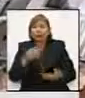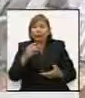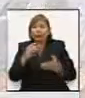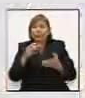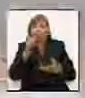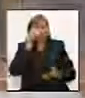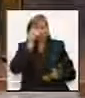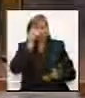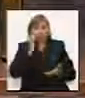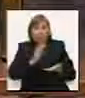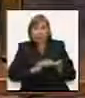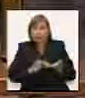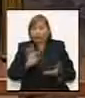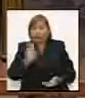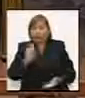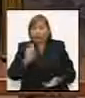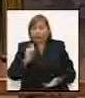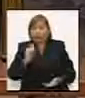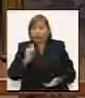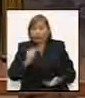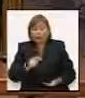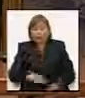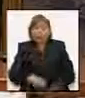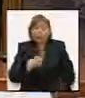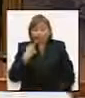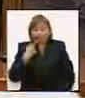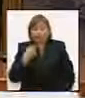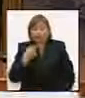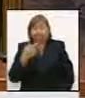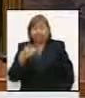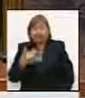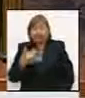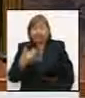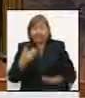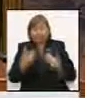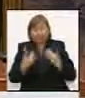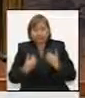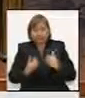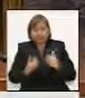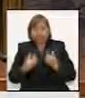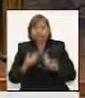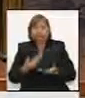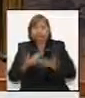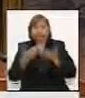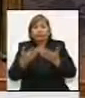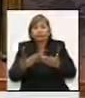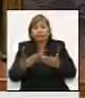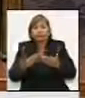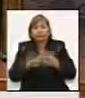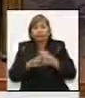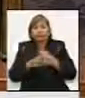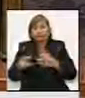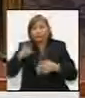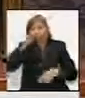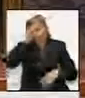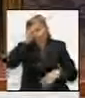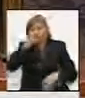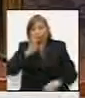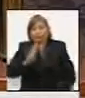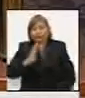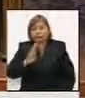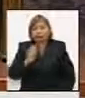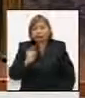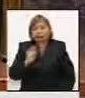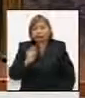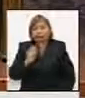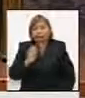celulares. Yo estoy totalmente de acuerdo con ustedes que el litio tiene que darse, salir del Perú en baterías o en